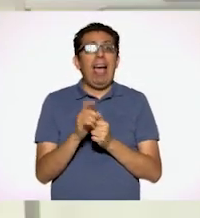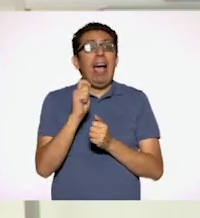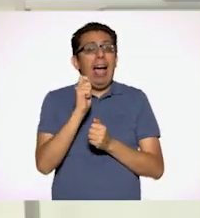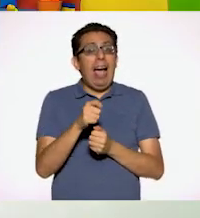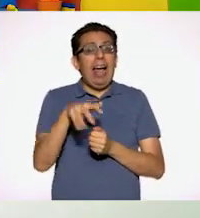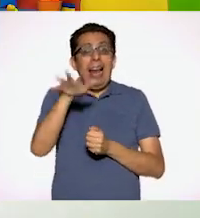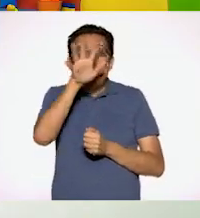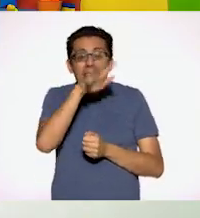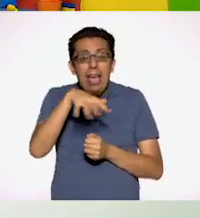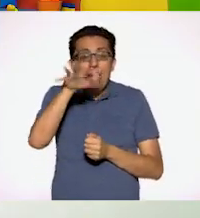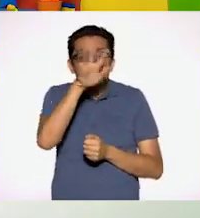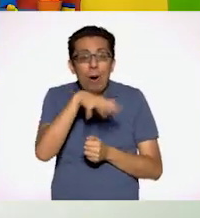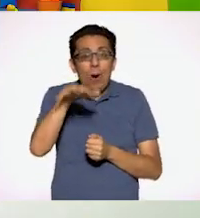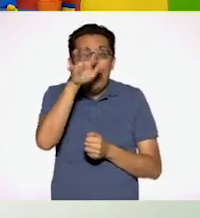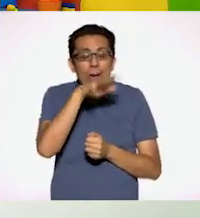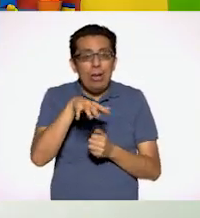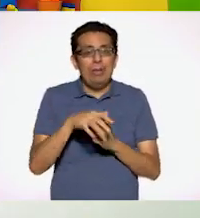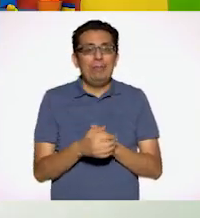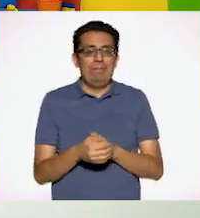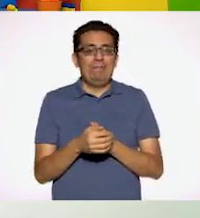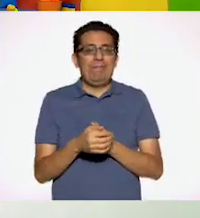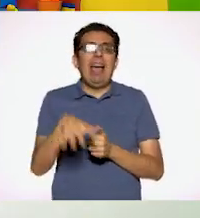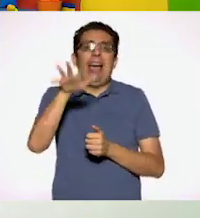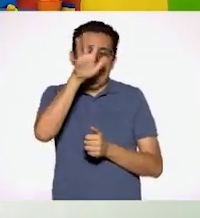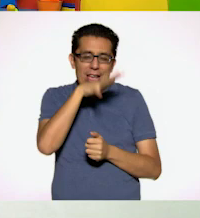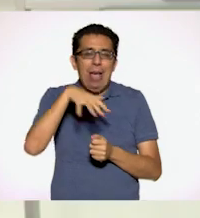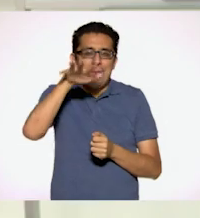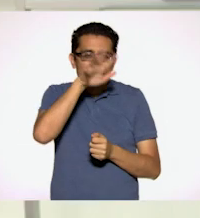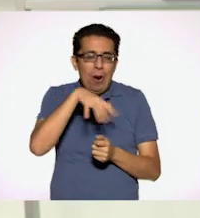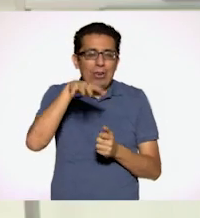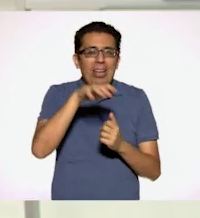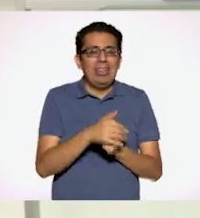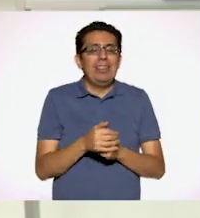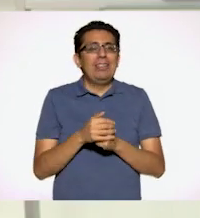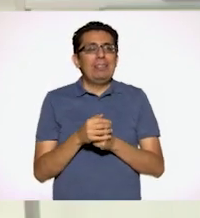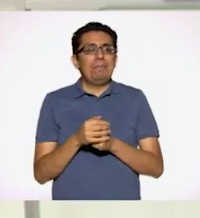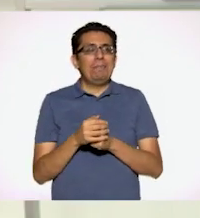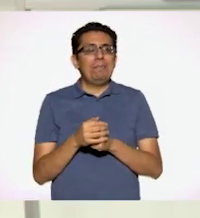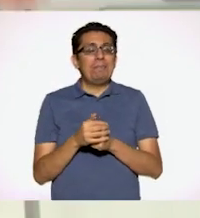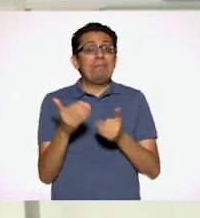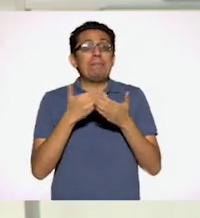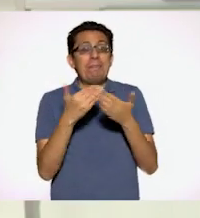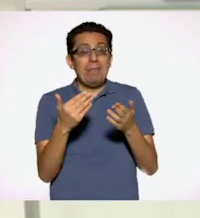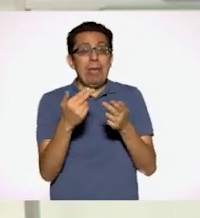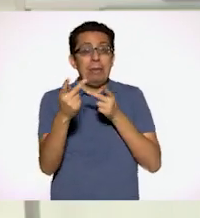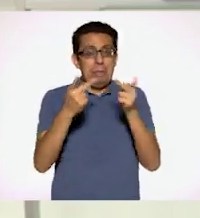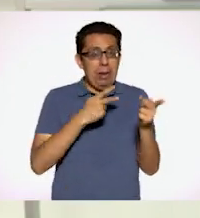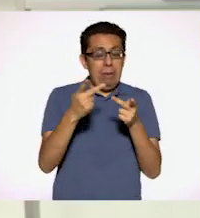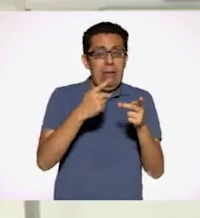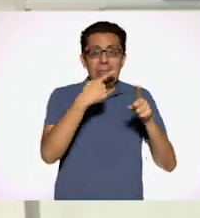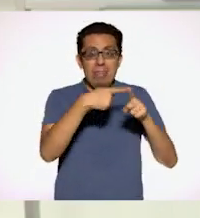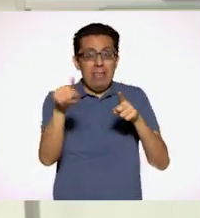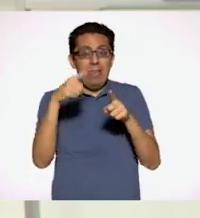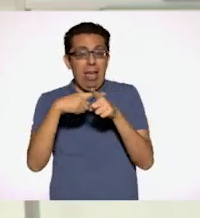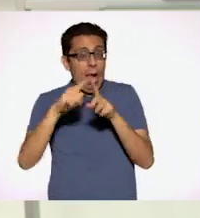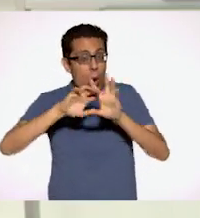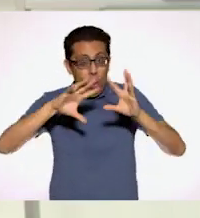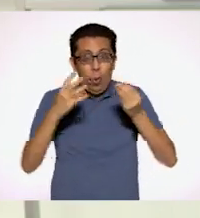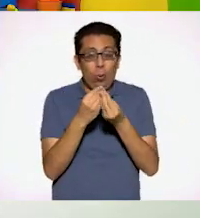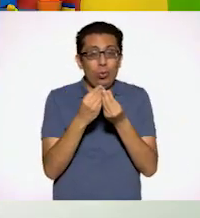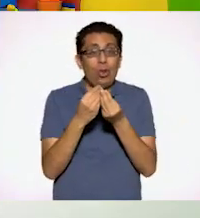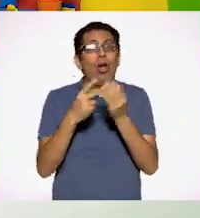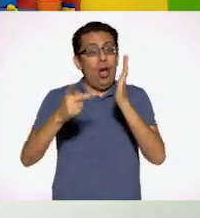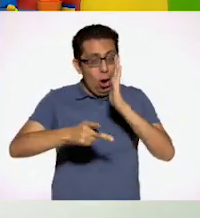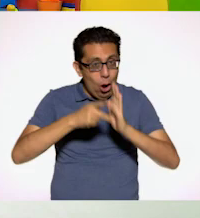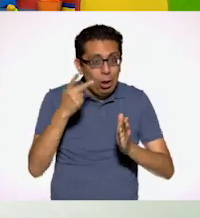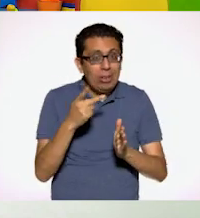cebolla! ¡La cebolla! Ahora vamos a preparar todos los ingredientes juntos. ¿Listas, Sohar?